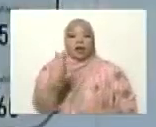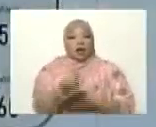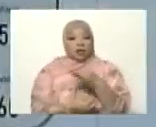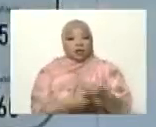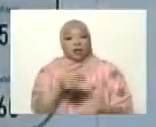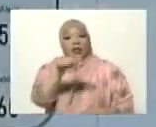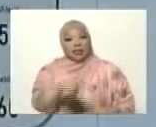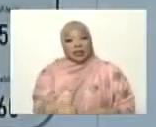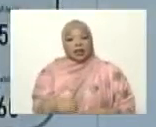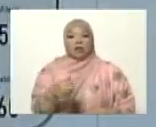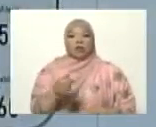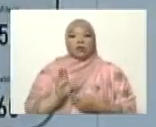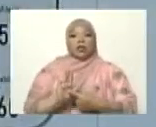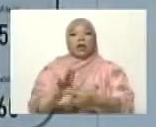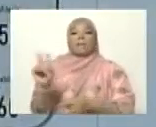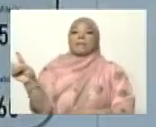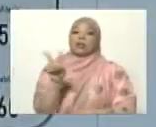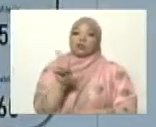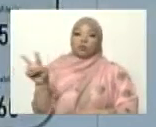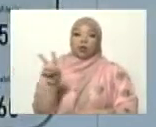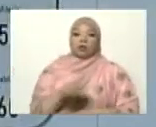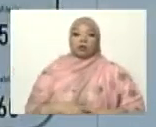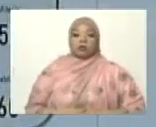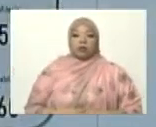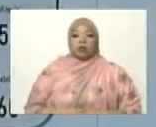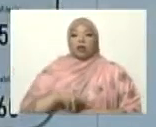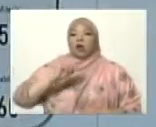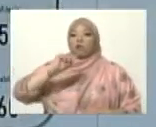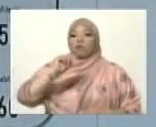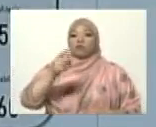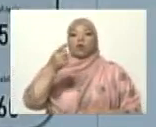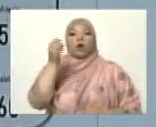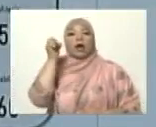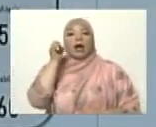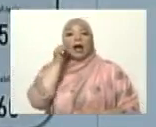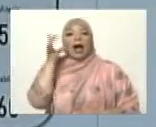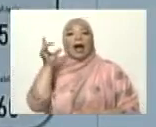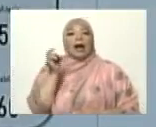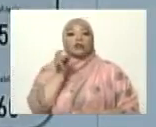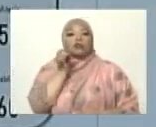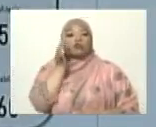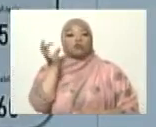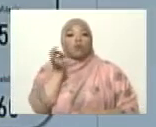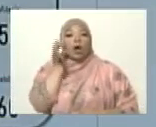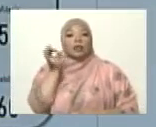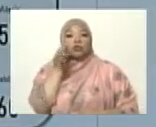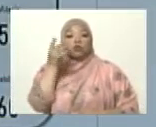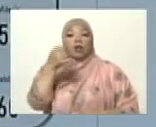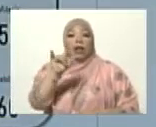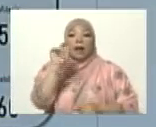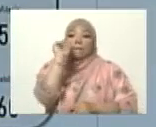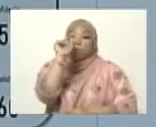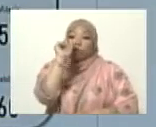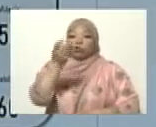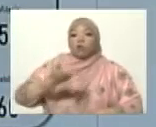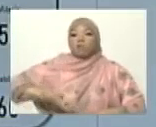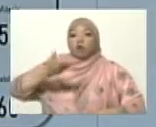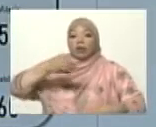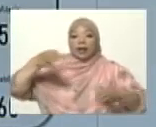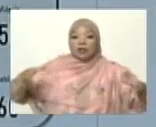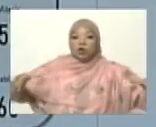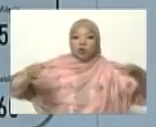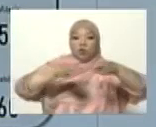fíjense, ahí está el mapa de Venezuela y esos puntos azules significa donde se han ido conformando ya las brigadas,